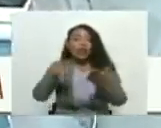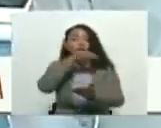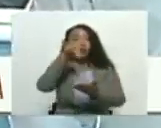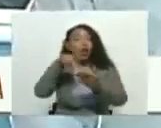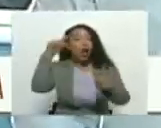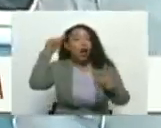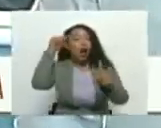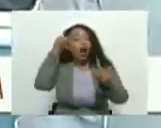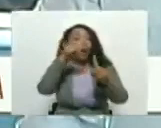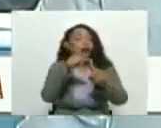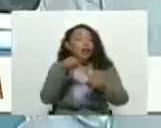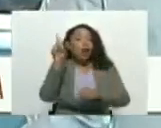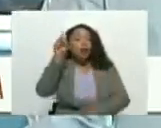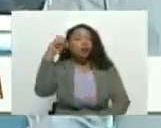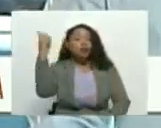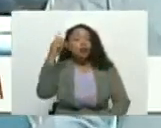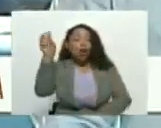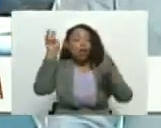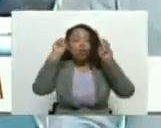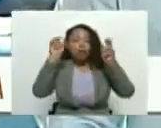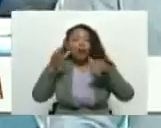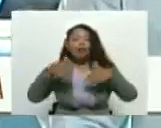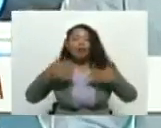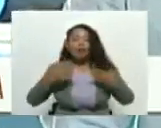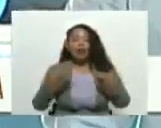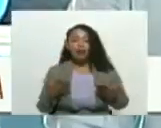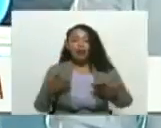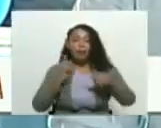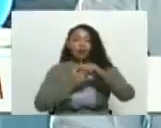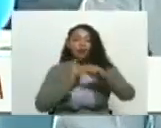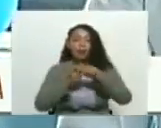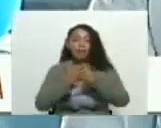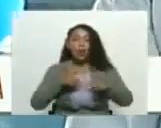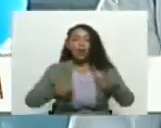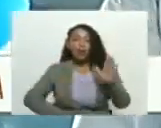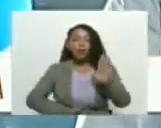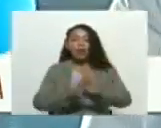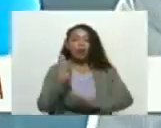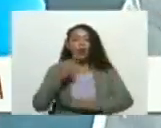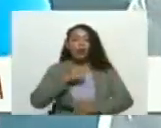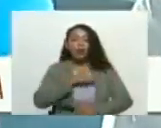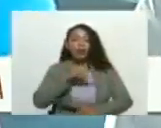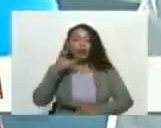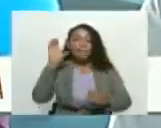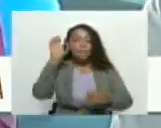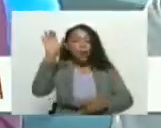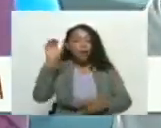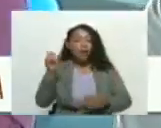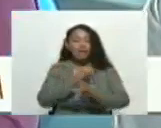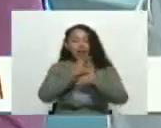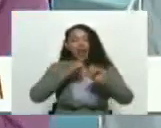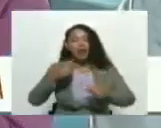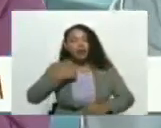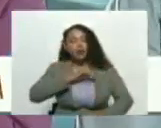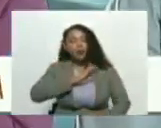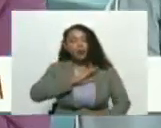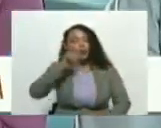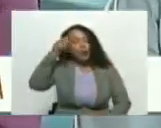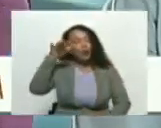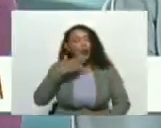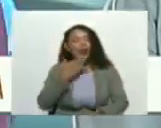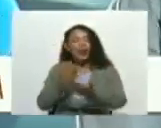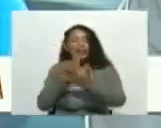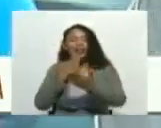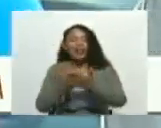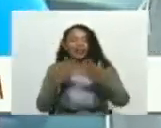hacia un solo destino, que es la prosperidad, el desarrollo de nuestra patria y la felicidad de nuestro pueblo. Así que muchísimas gracias